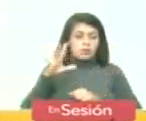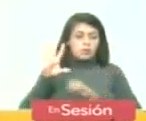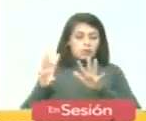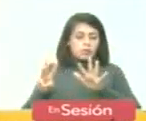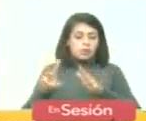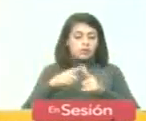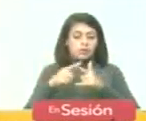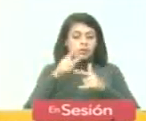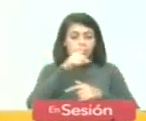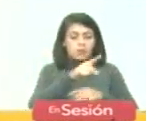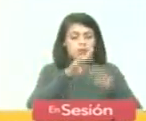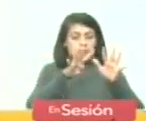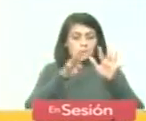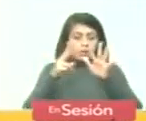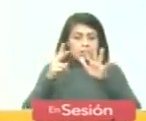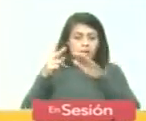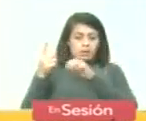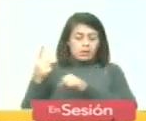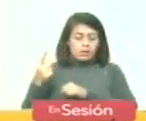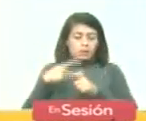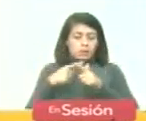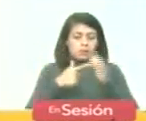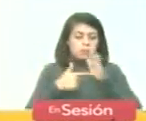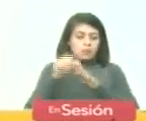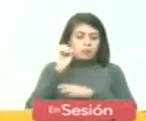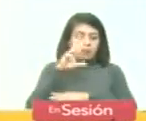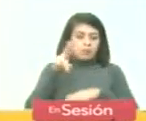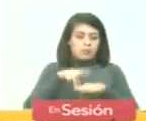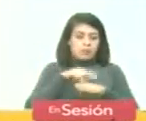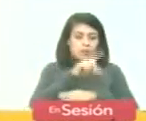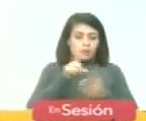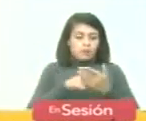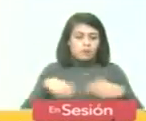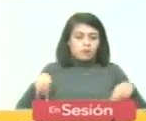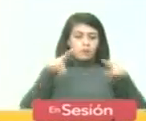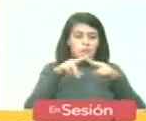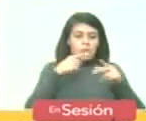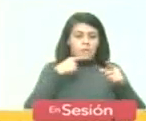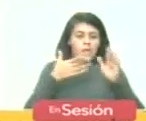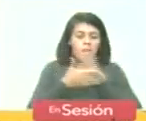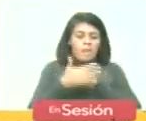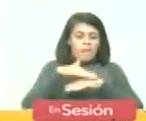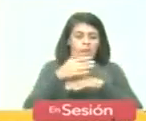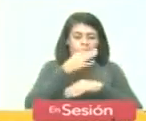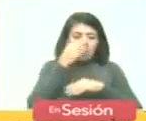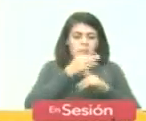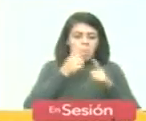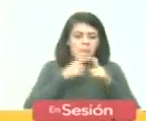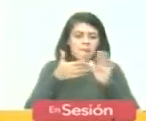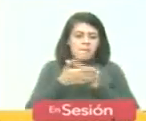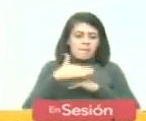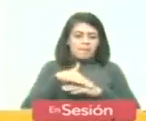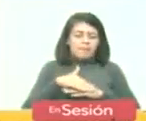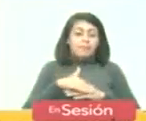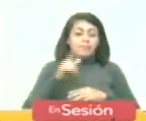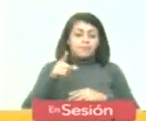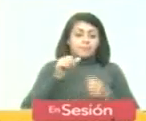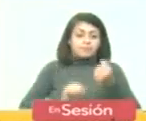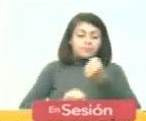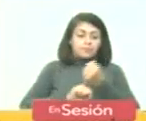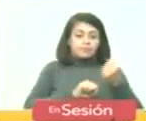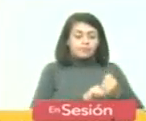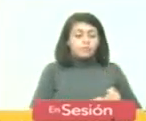2758 de 1971 de la Asamblea General de las Naciones Unidas así lo ratifica, contando con el